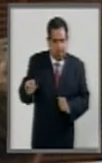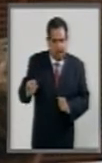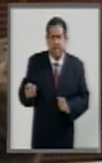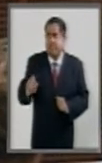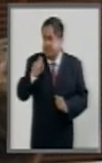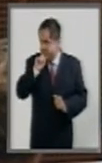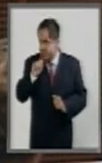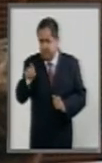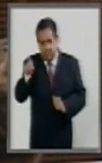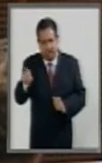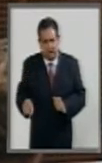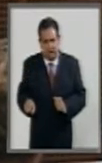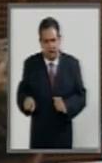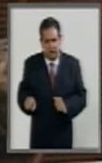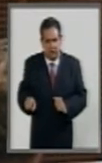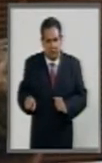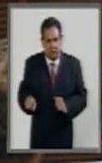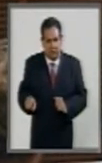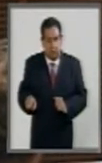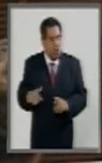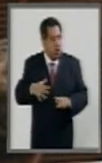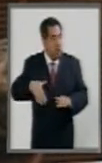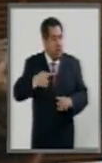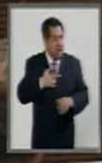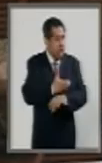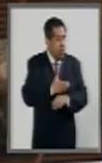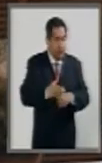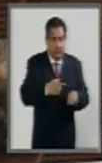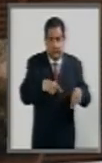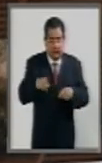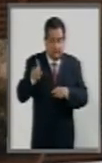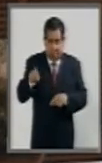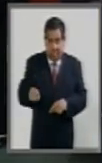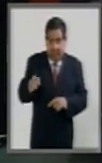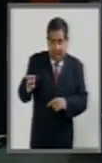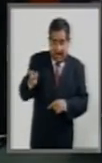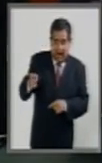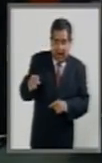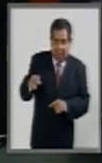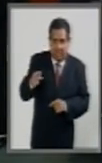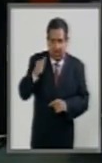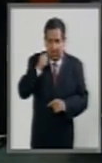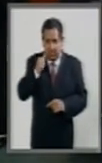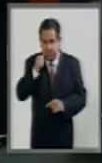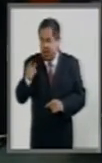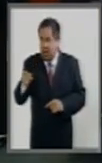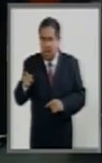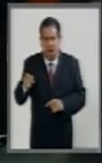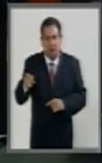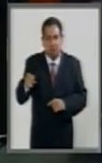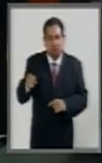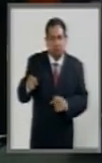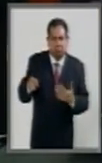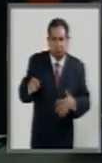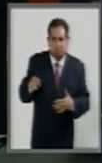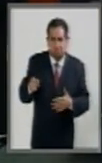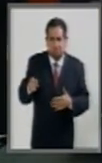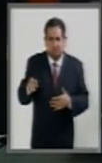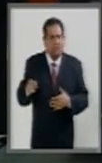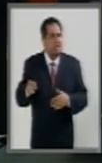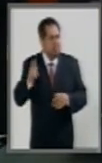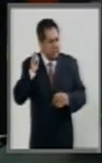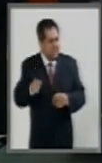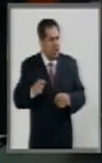también esto, como decían mis compañeras, viene a reforzar a muchas